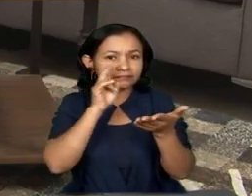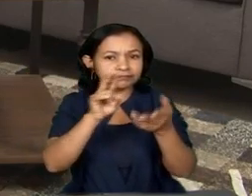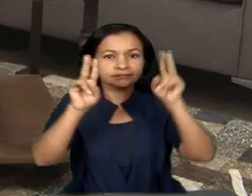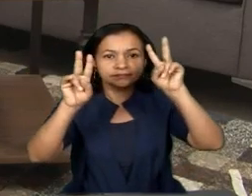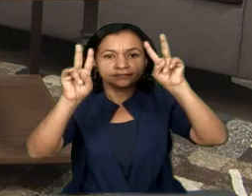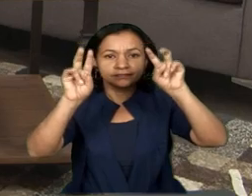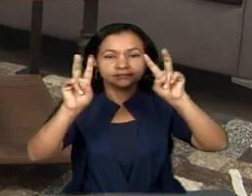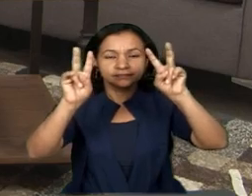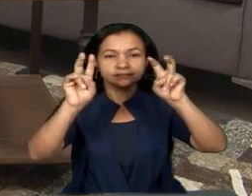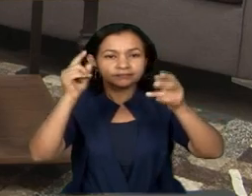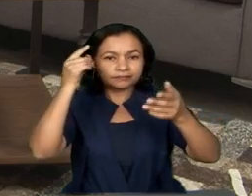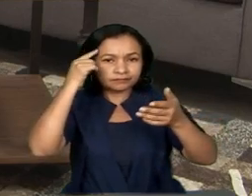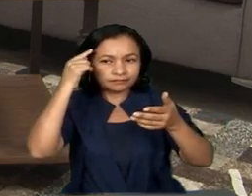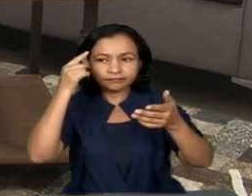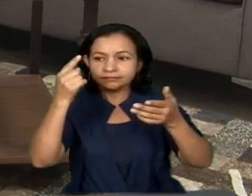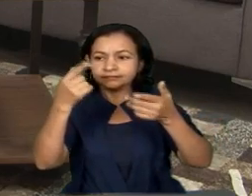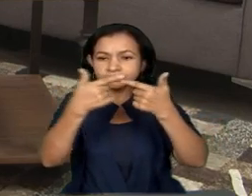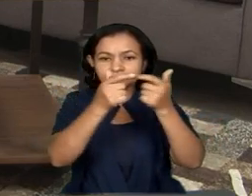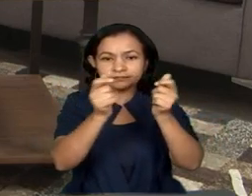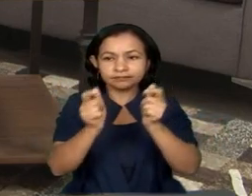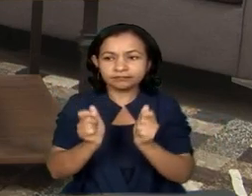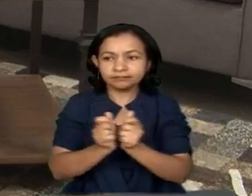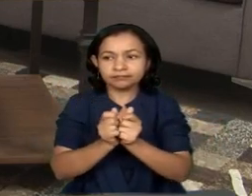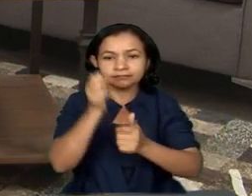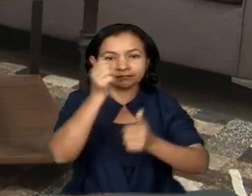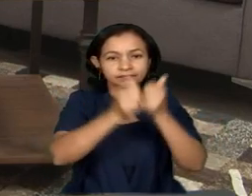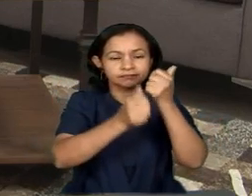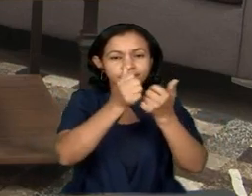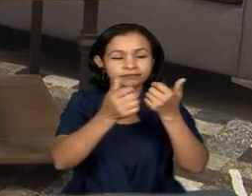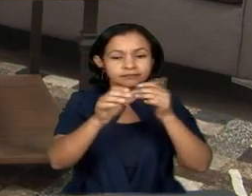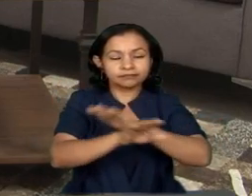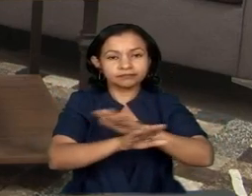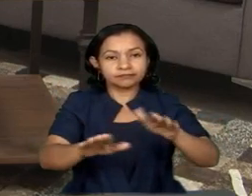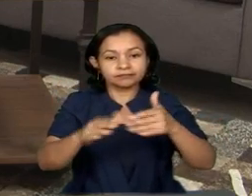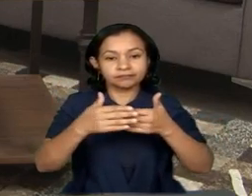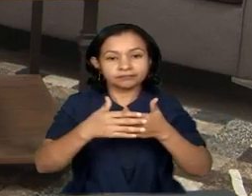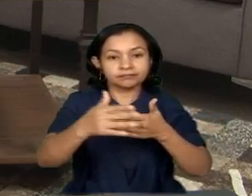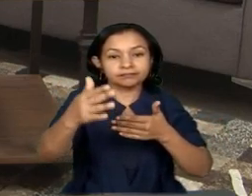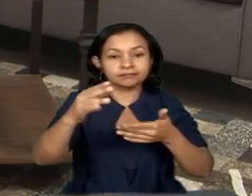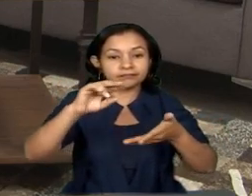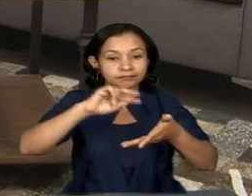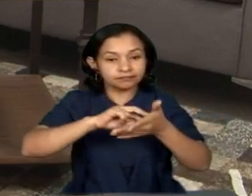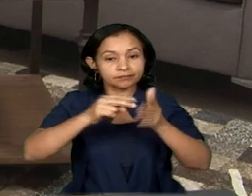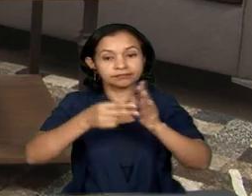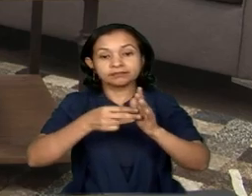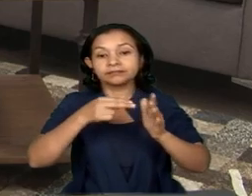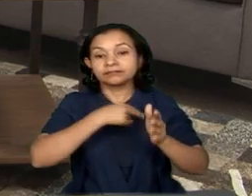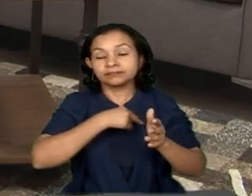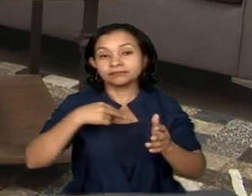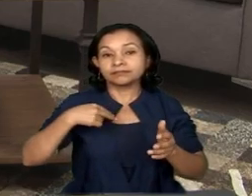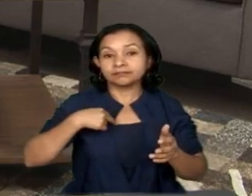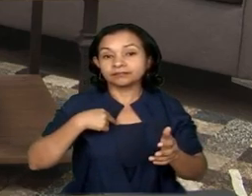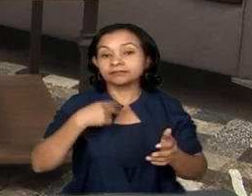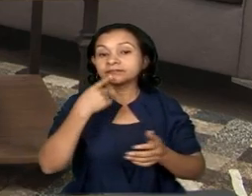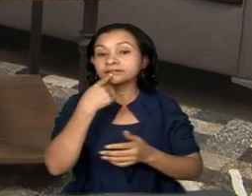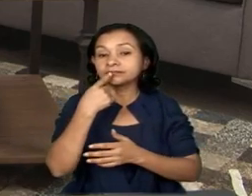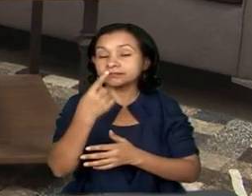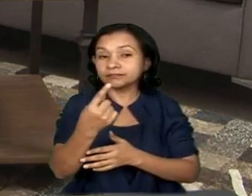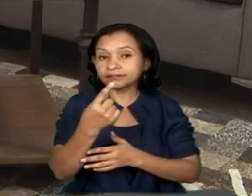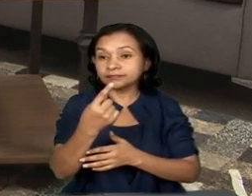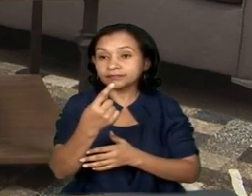de pensamiento estructurado, de resolución de problemas al final, y eso es lo que te hace decir de que